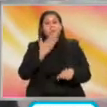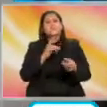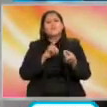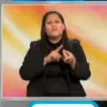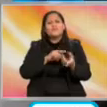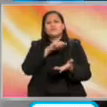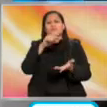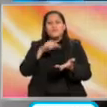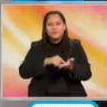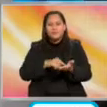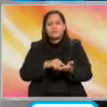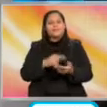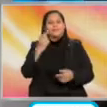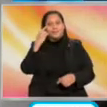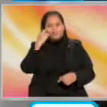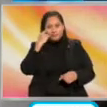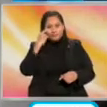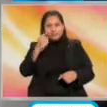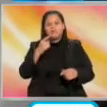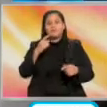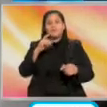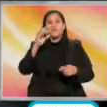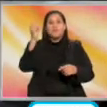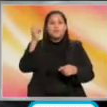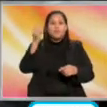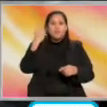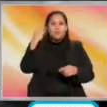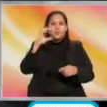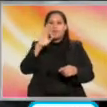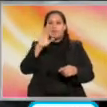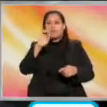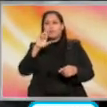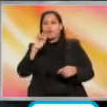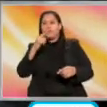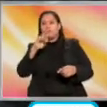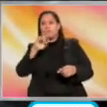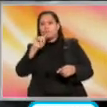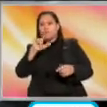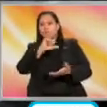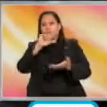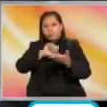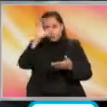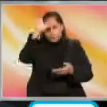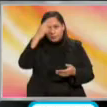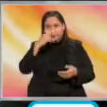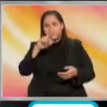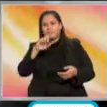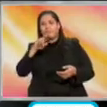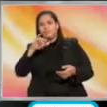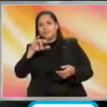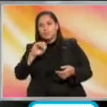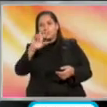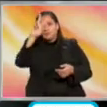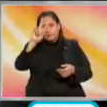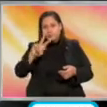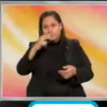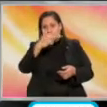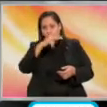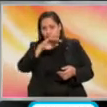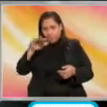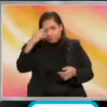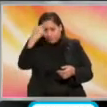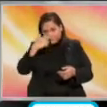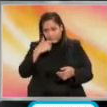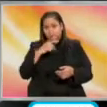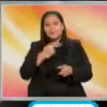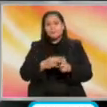presentan? Nos estamos presentando en el Foro La Gruta del Centro Cultural Helénico los viernes a las 8:30 de la noche. Ajá. Y vamos a